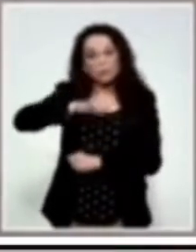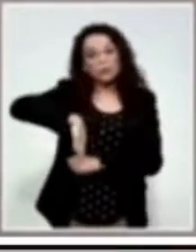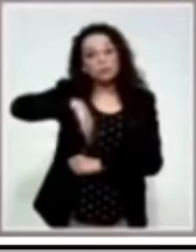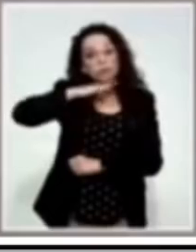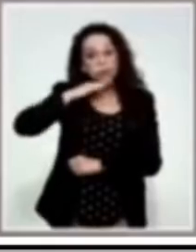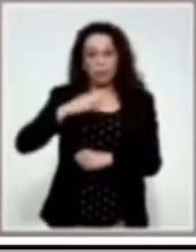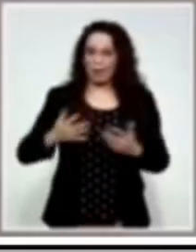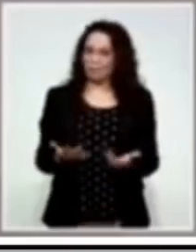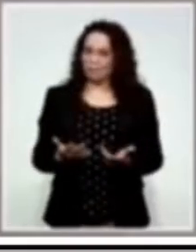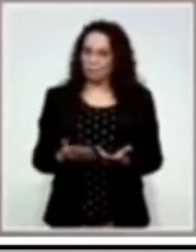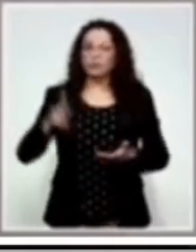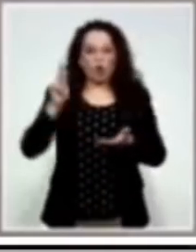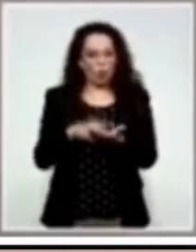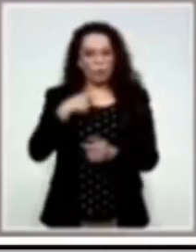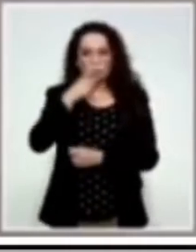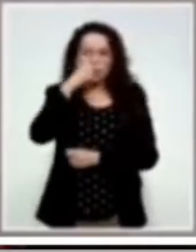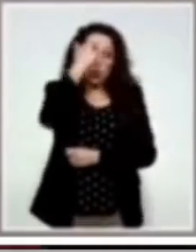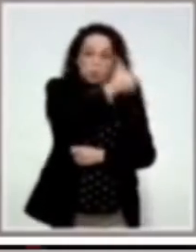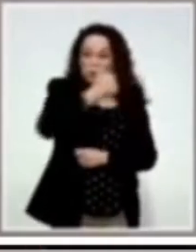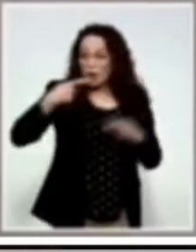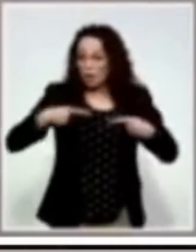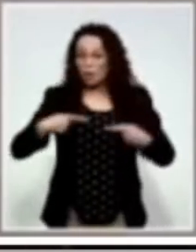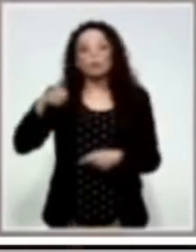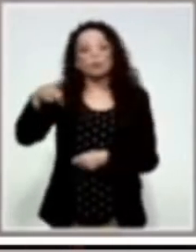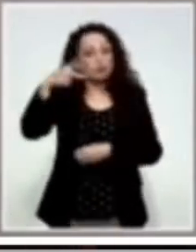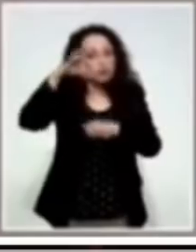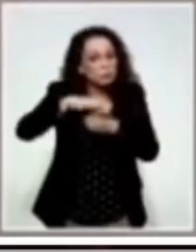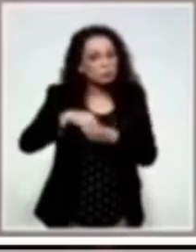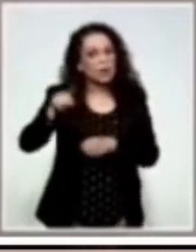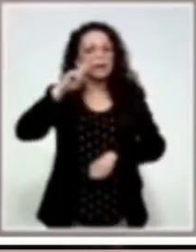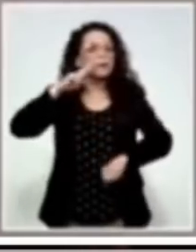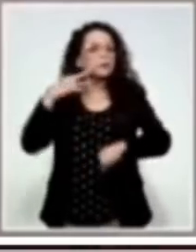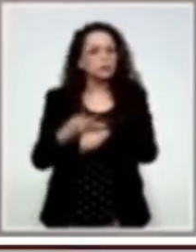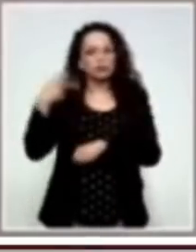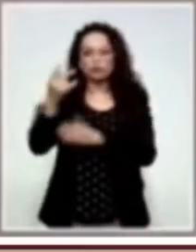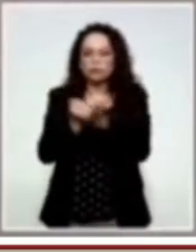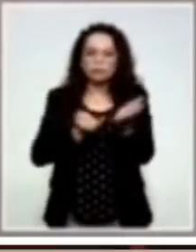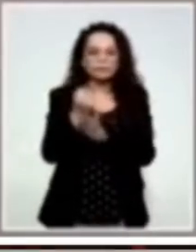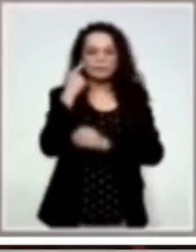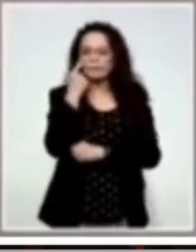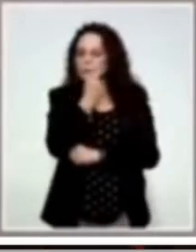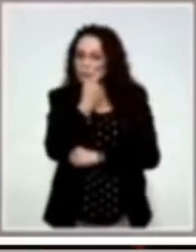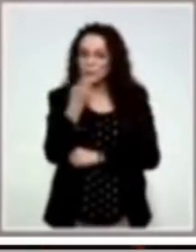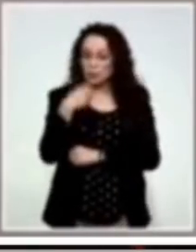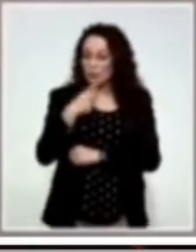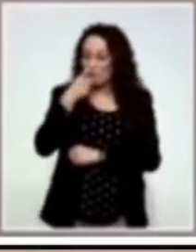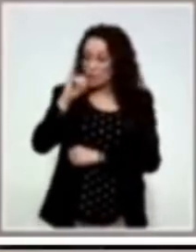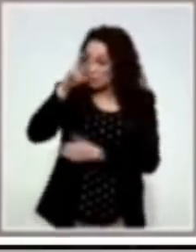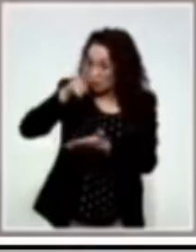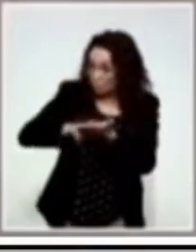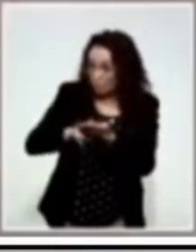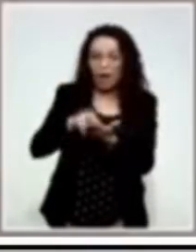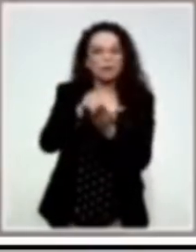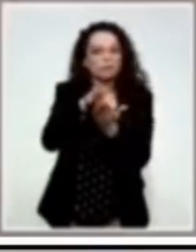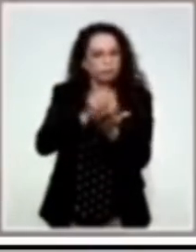Reitero, cada quien es responsable de su voto. Si un ministro dice por la validez y a partir de ese momento el presidente de la Corte